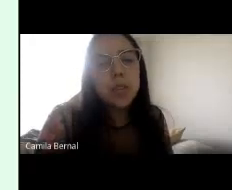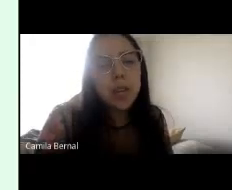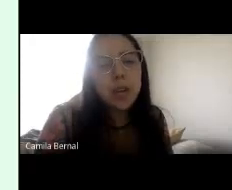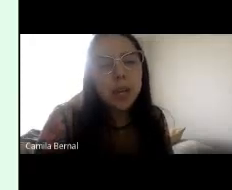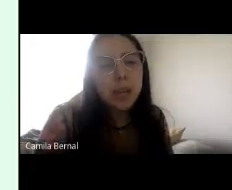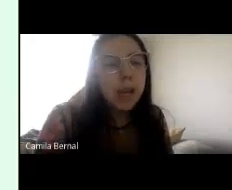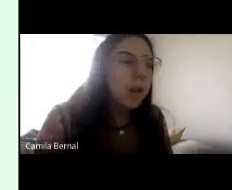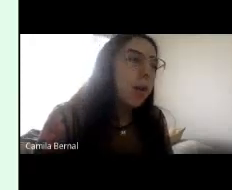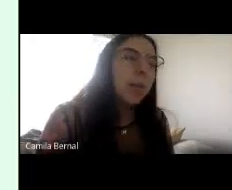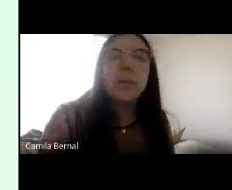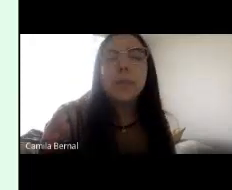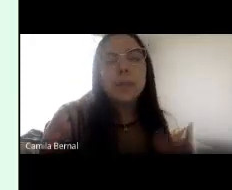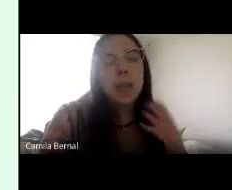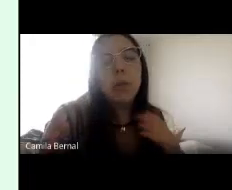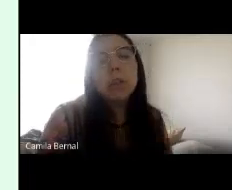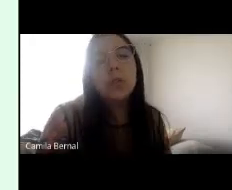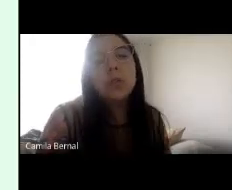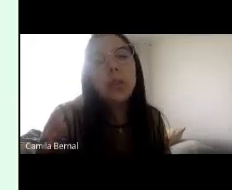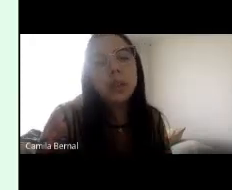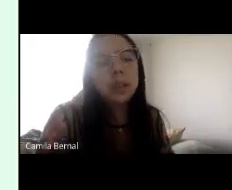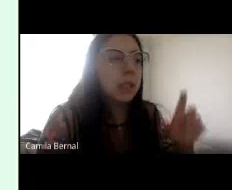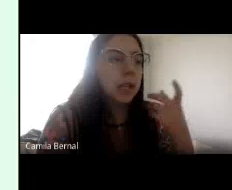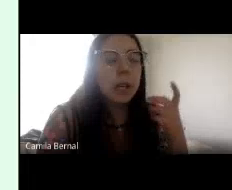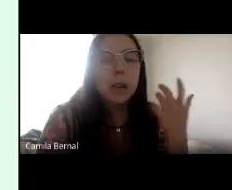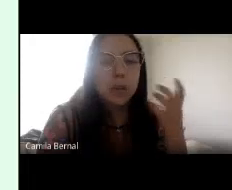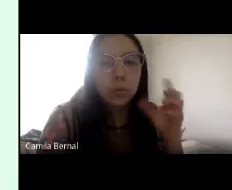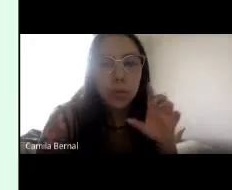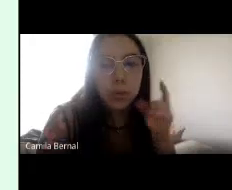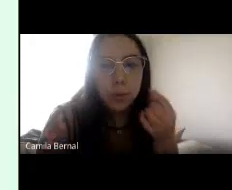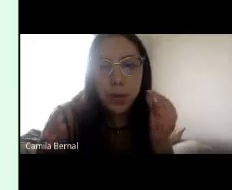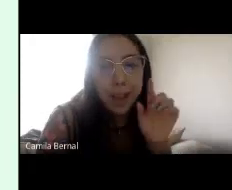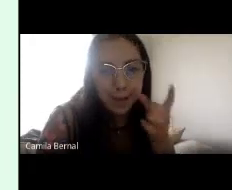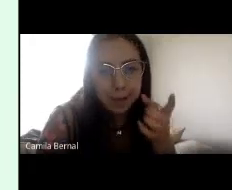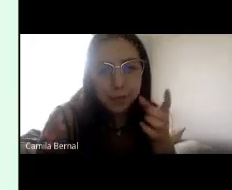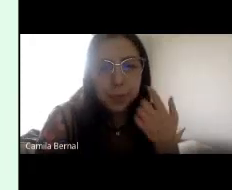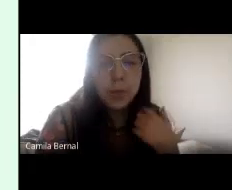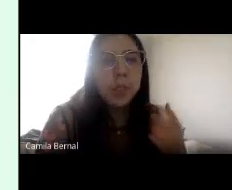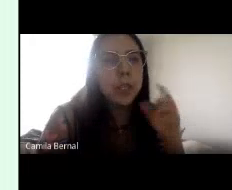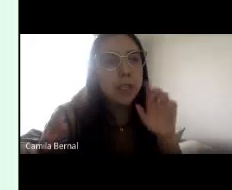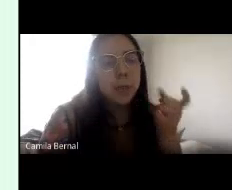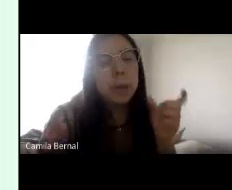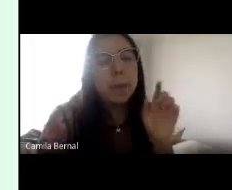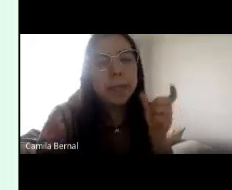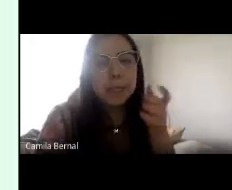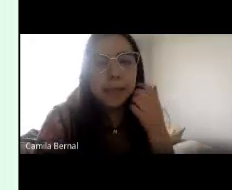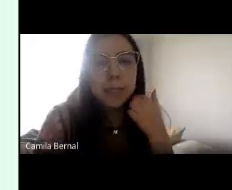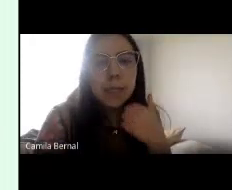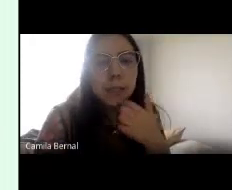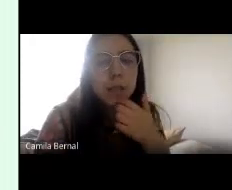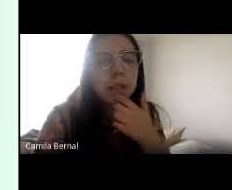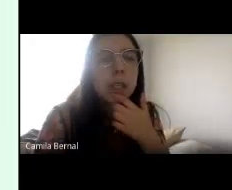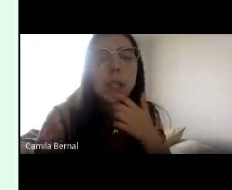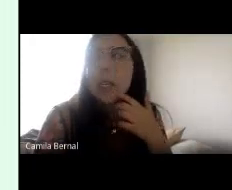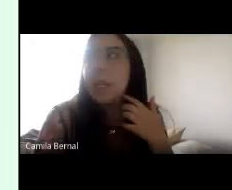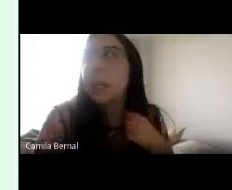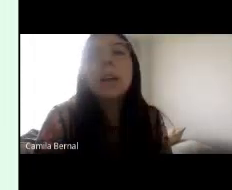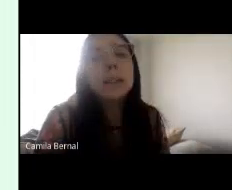es llenar el agua de agua lluvia sin dejar ningún tipo de aire, porque ahí se pueden presentar